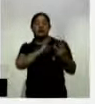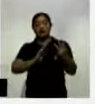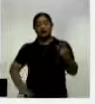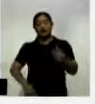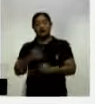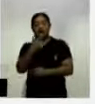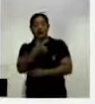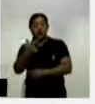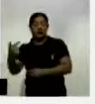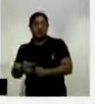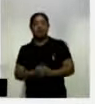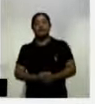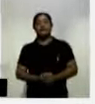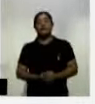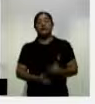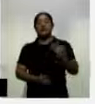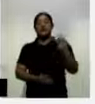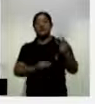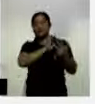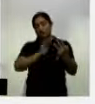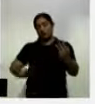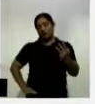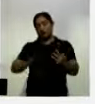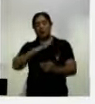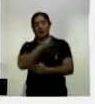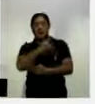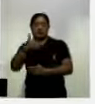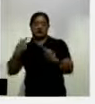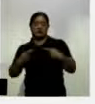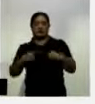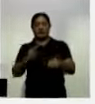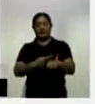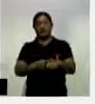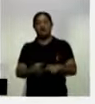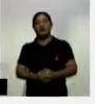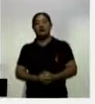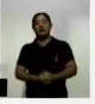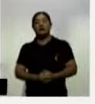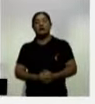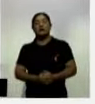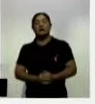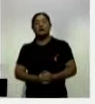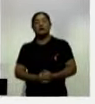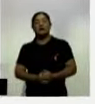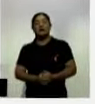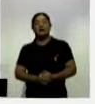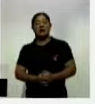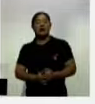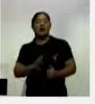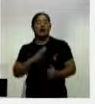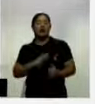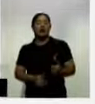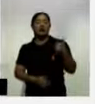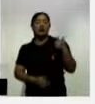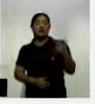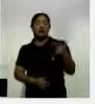Tetlanoca, Namajac de Guerrero y Tlaltelulco registran 6 casos cada uno, Axucomanitla, Ayometla, Huatzinco, Tocatlán, Acuamanala, San